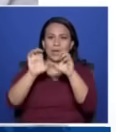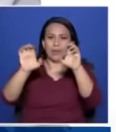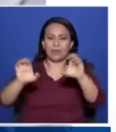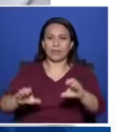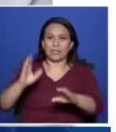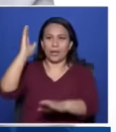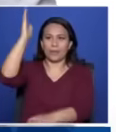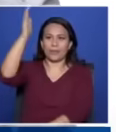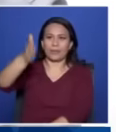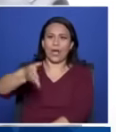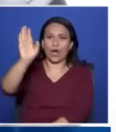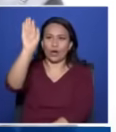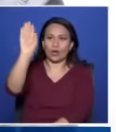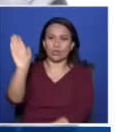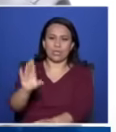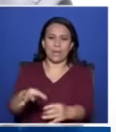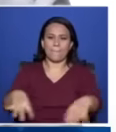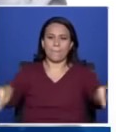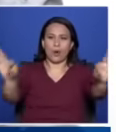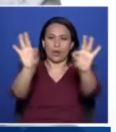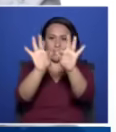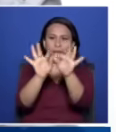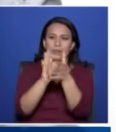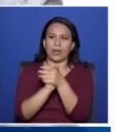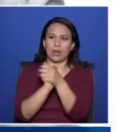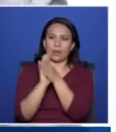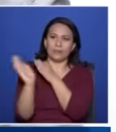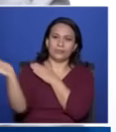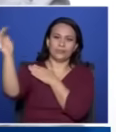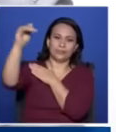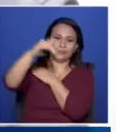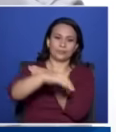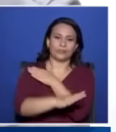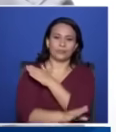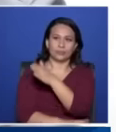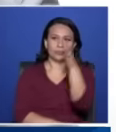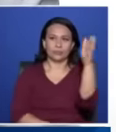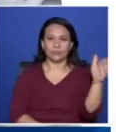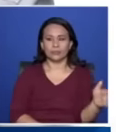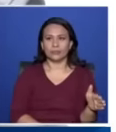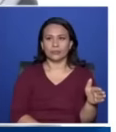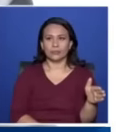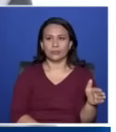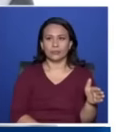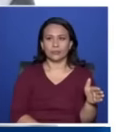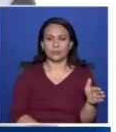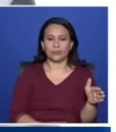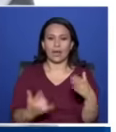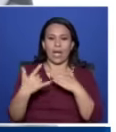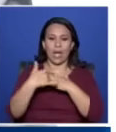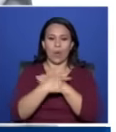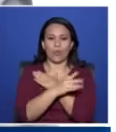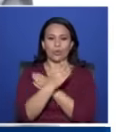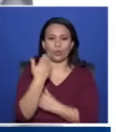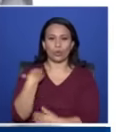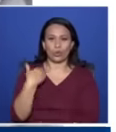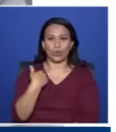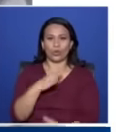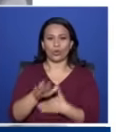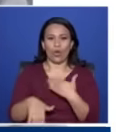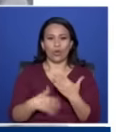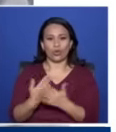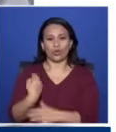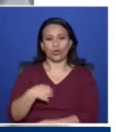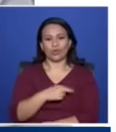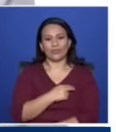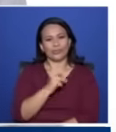importante de Vía La Costa. Ese es el primer tramo. El segundo tramo, cruzando la calle, termina ya cerca del aeropuerto de Daular. Para nosotros